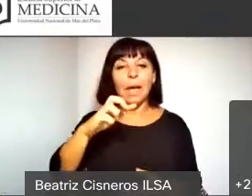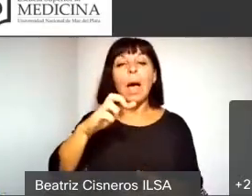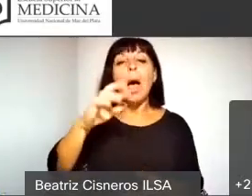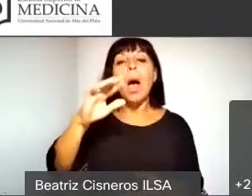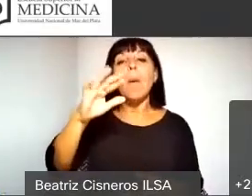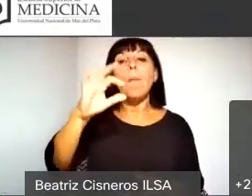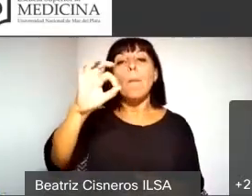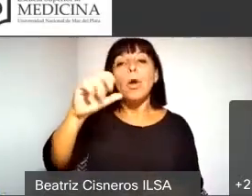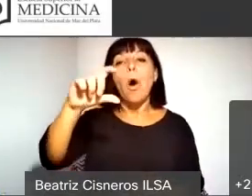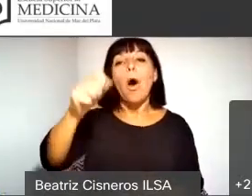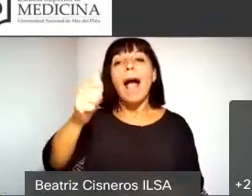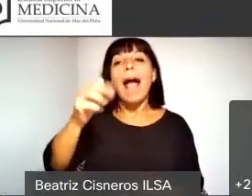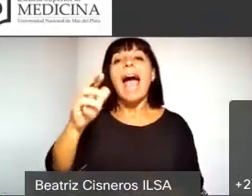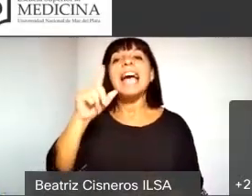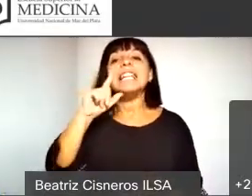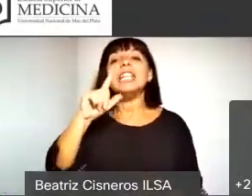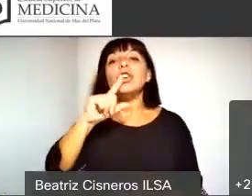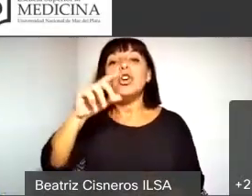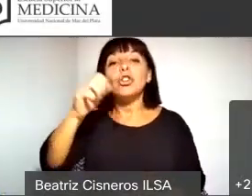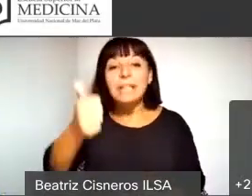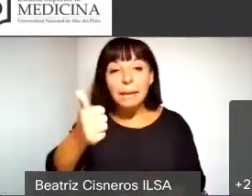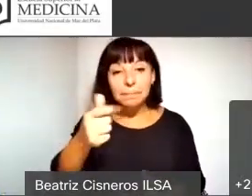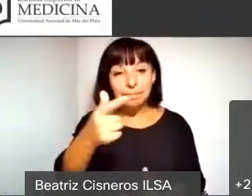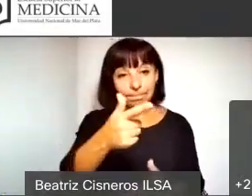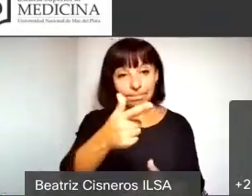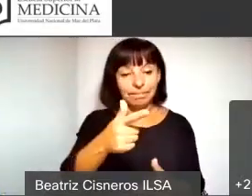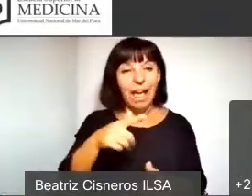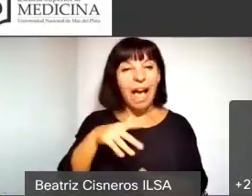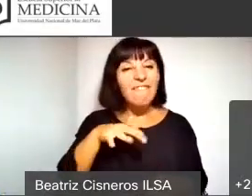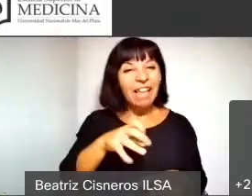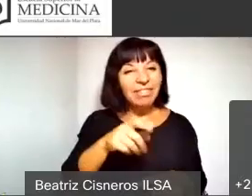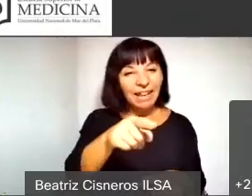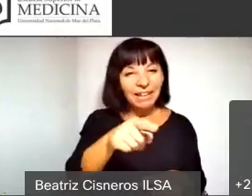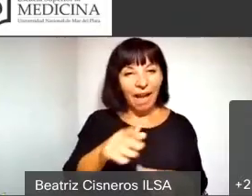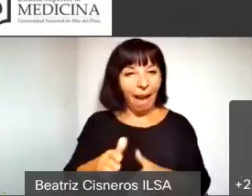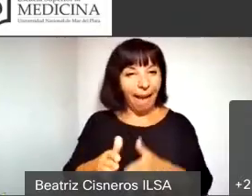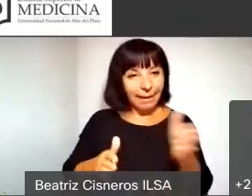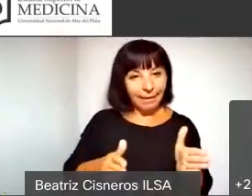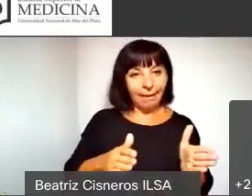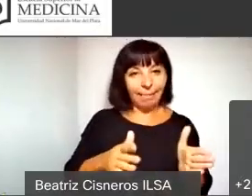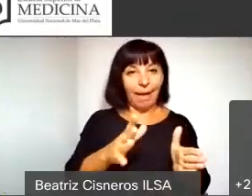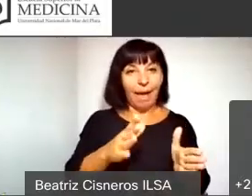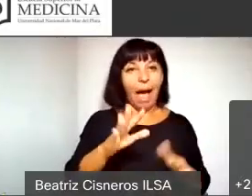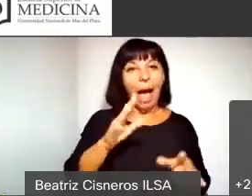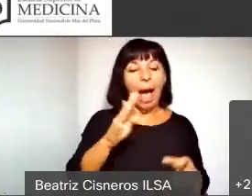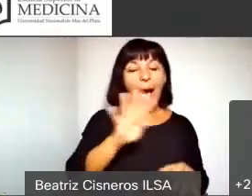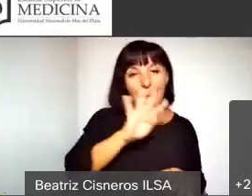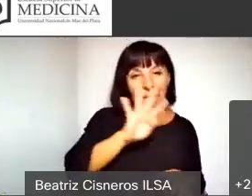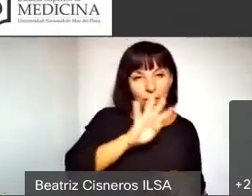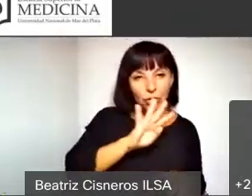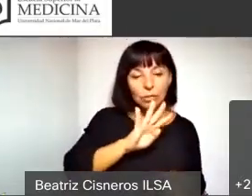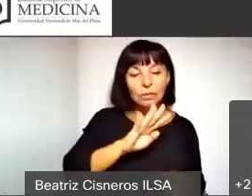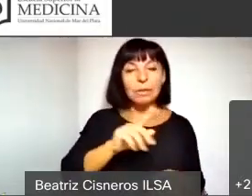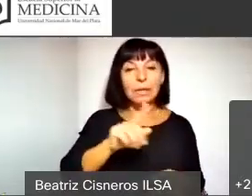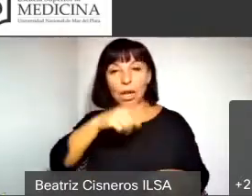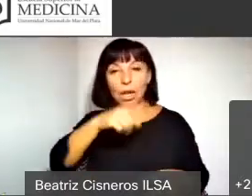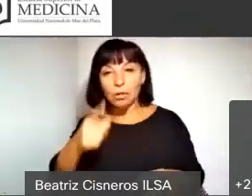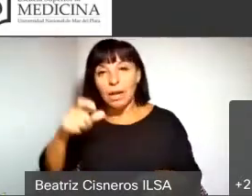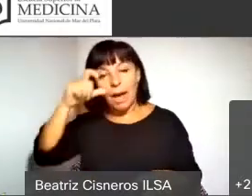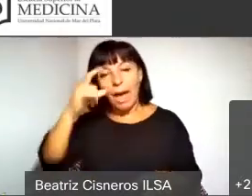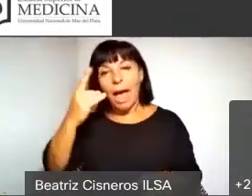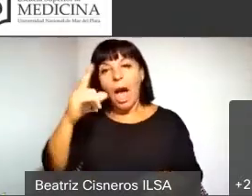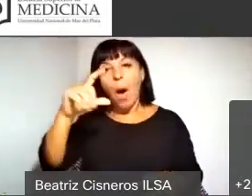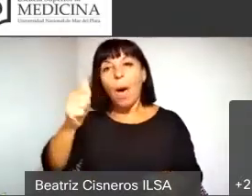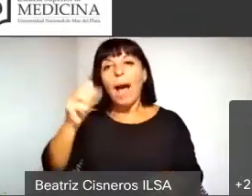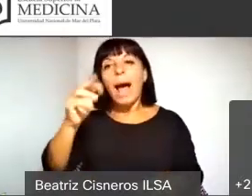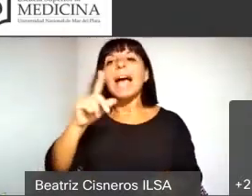procariota. Estamos viendo una bacteria en la imagen de la izquierda y una célula eucariota,